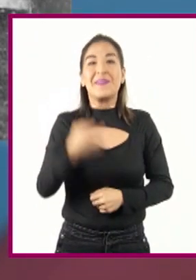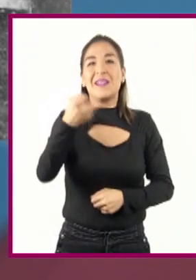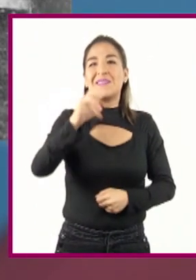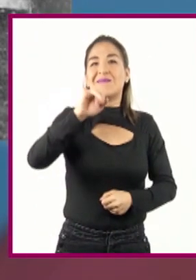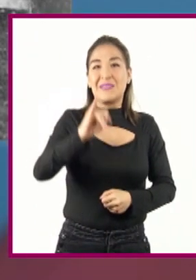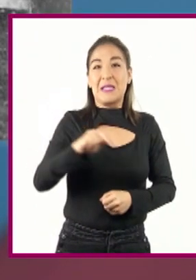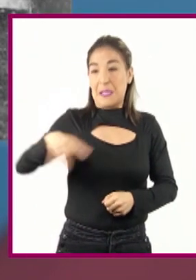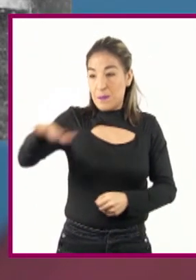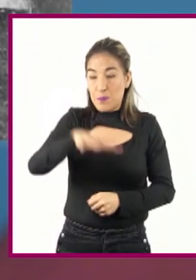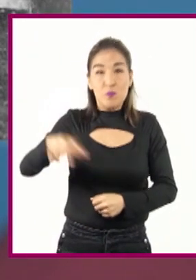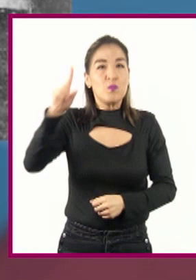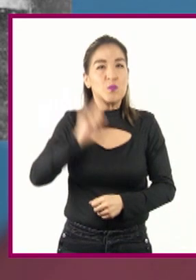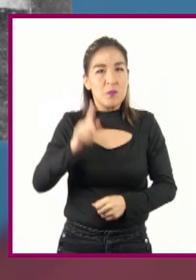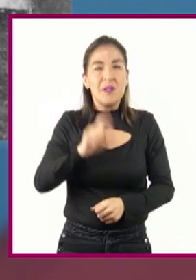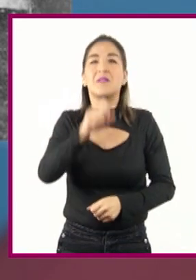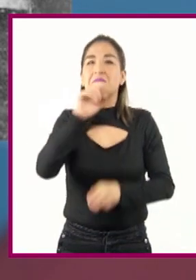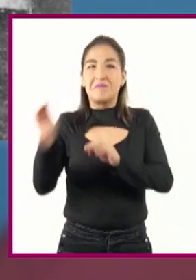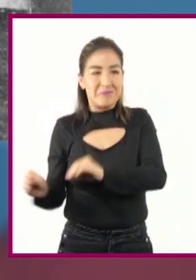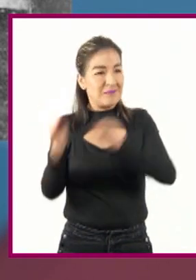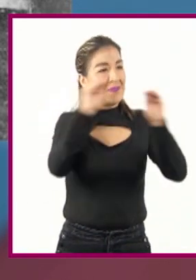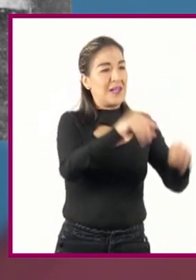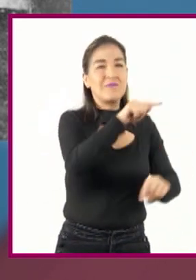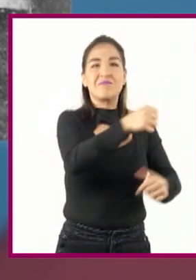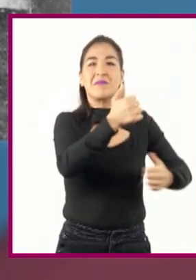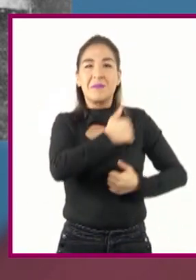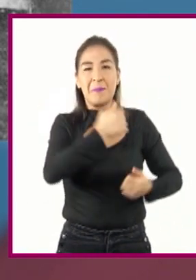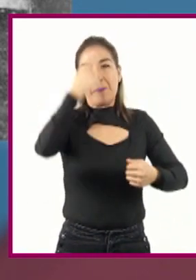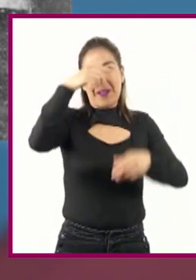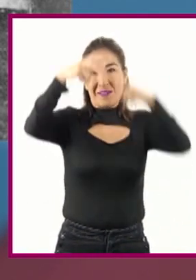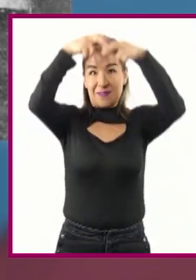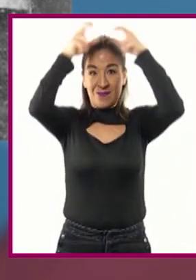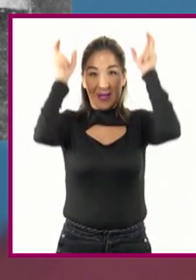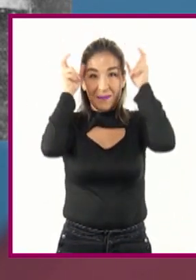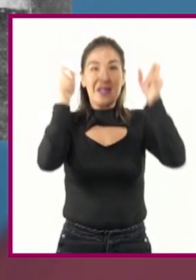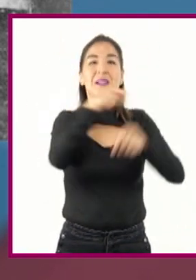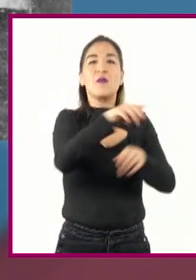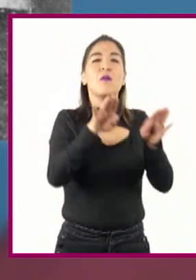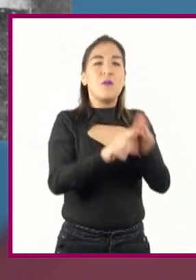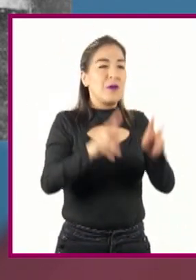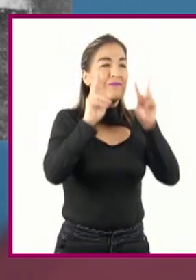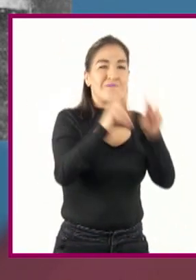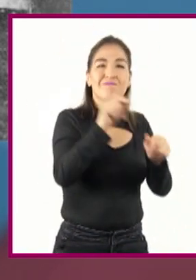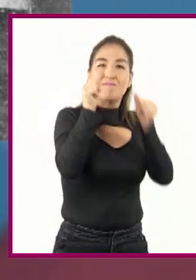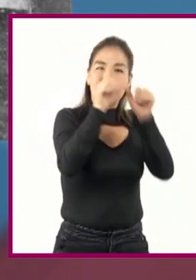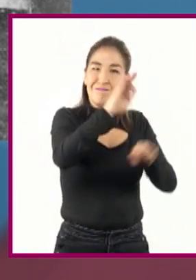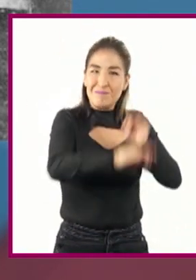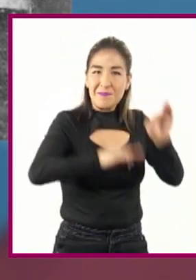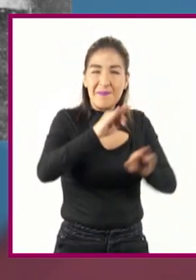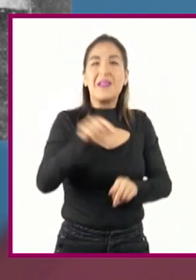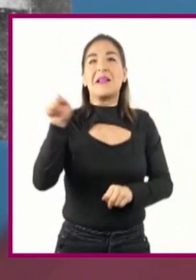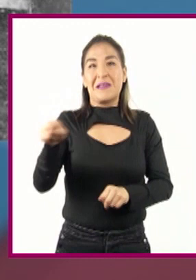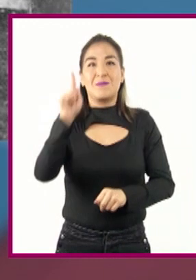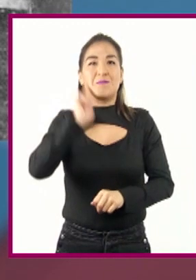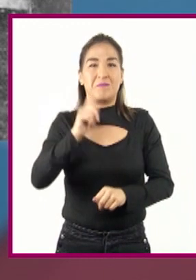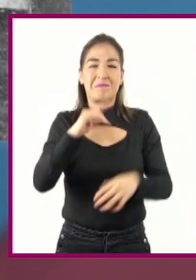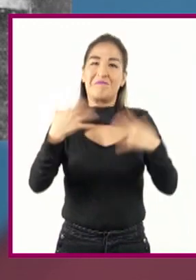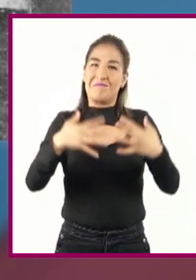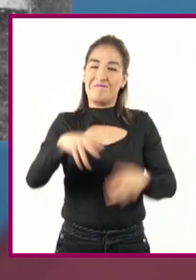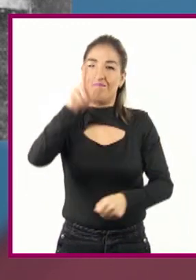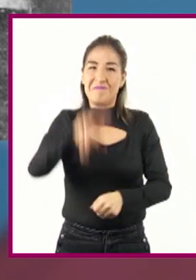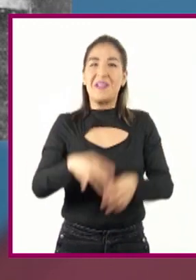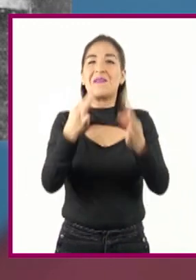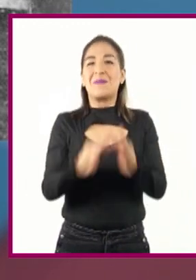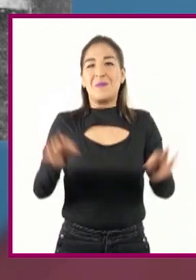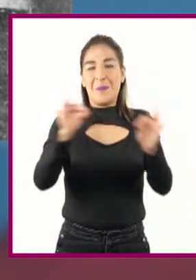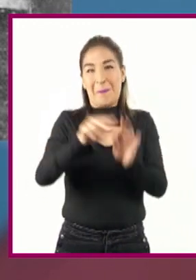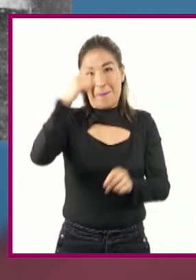de ellas sirvieron en el ejército como enfermeras y continuaron desempeñando un papel muy importante